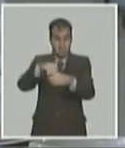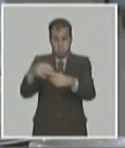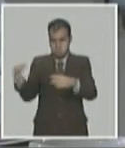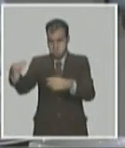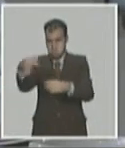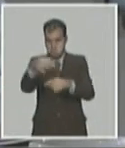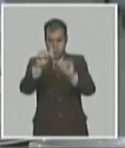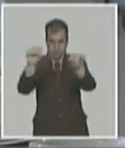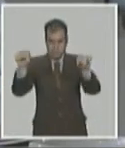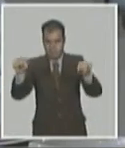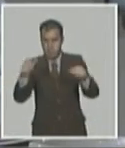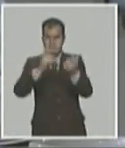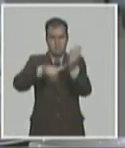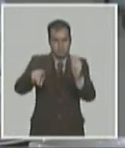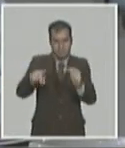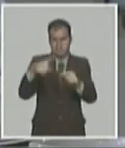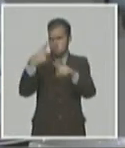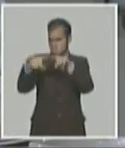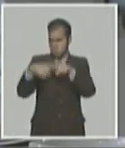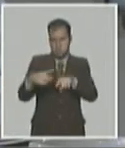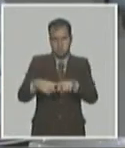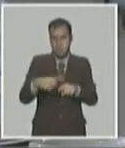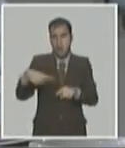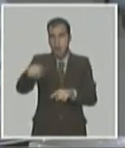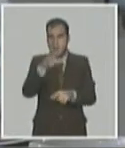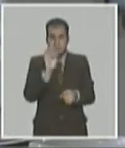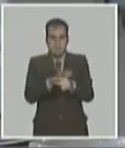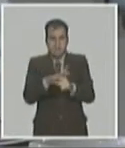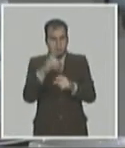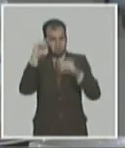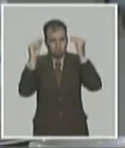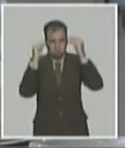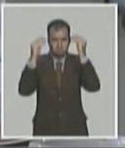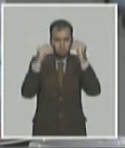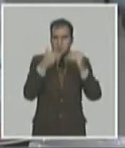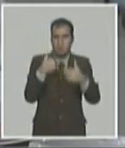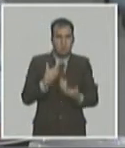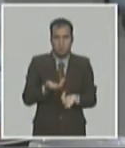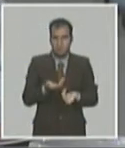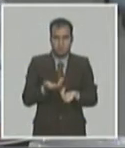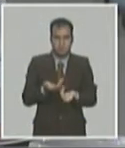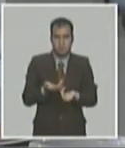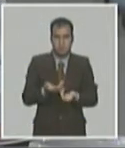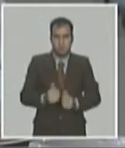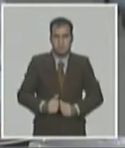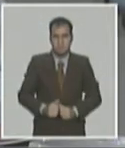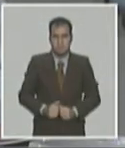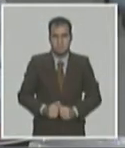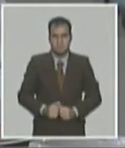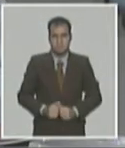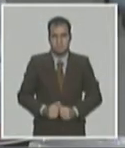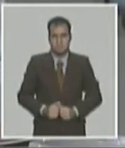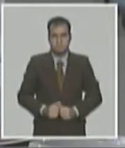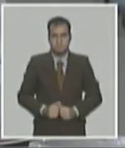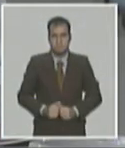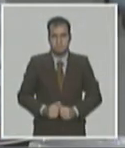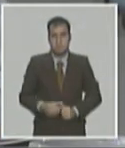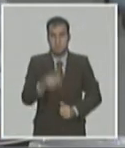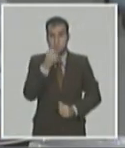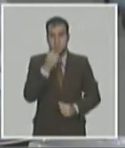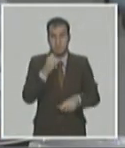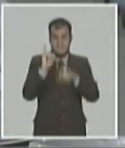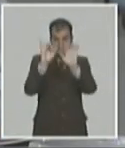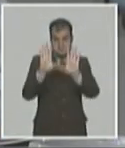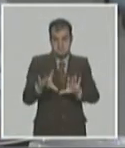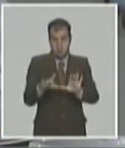proceso de elaboración de las ideas, conceptos y directrices, de manera tal que pudiéramos tener un documento que uniformara